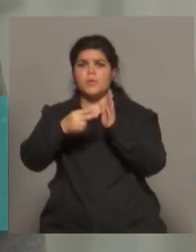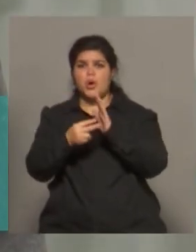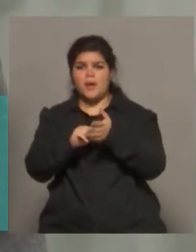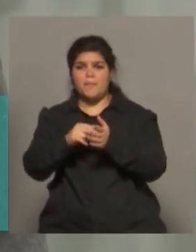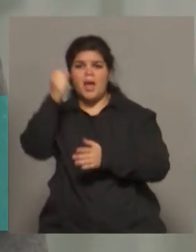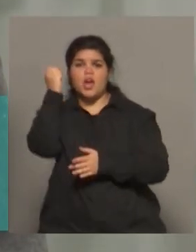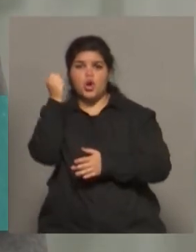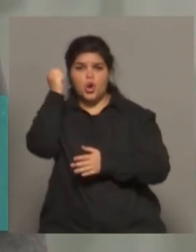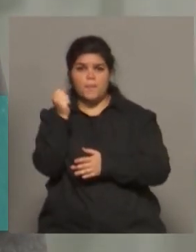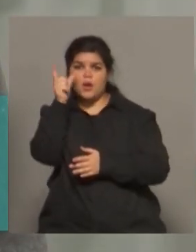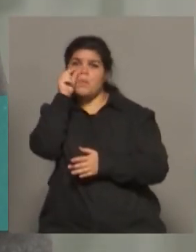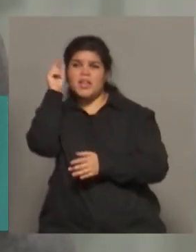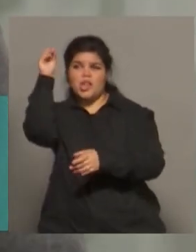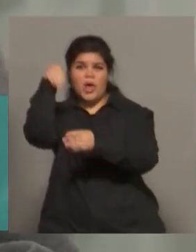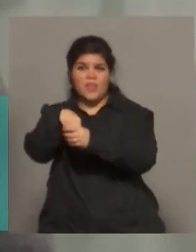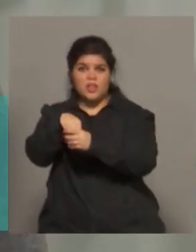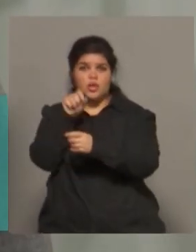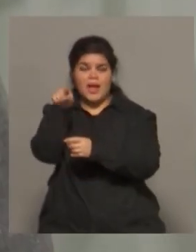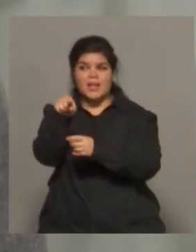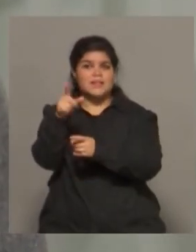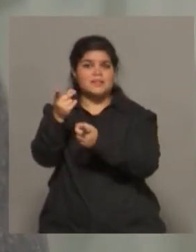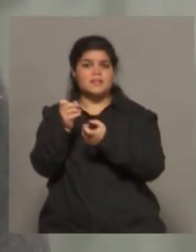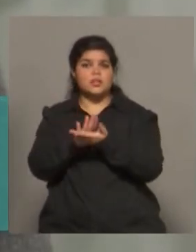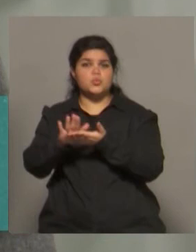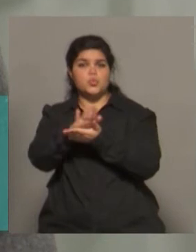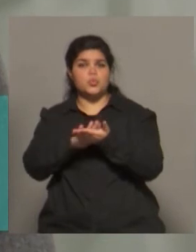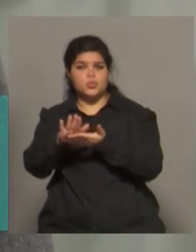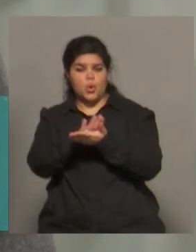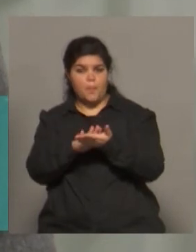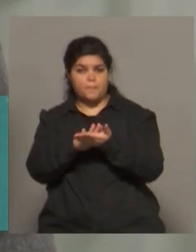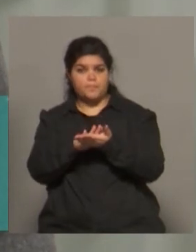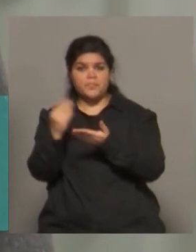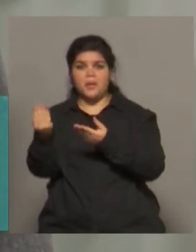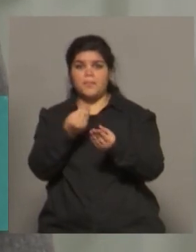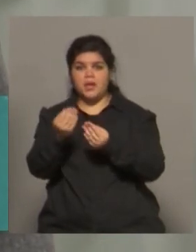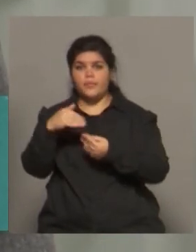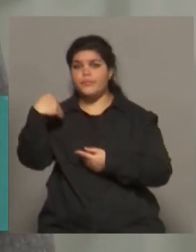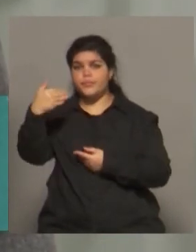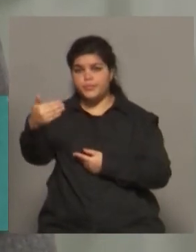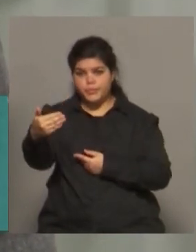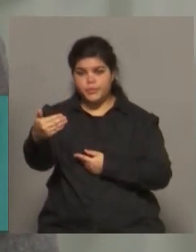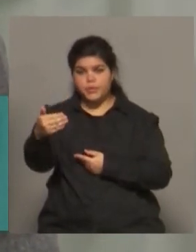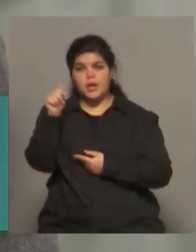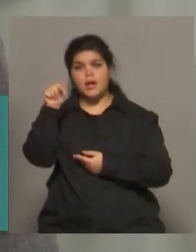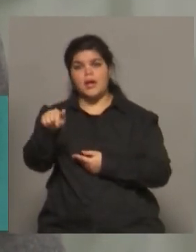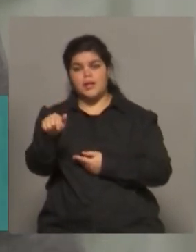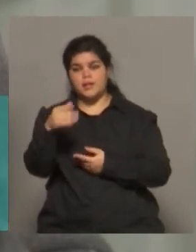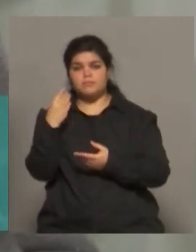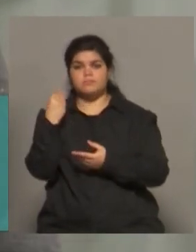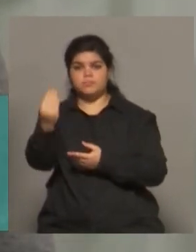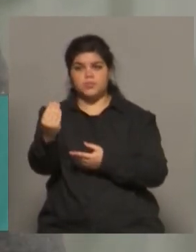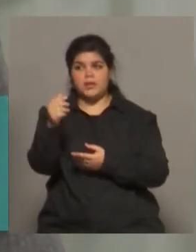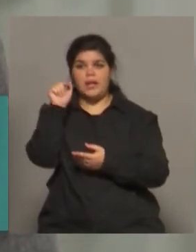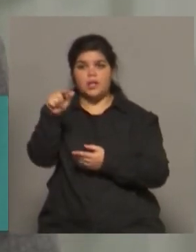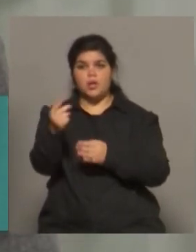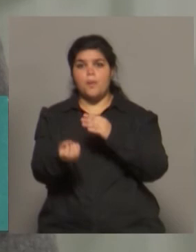seria que tiene que resolver si es que pretende erigirse como el Estado, como el país que motorice